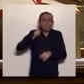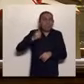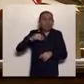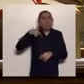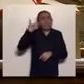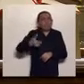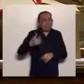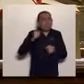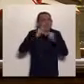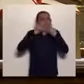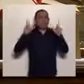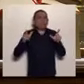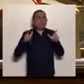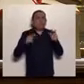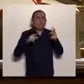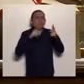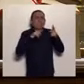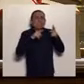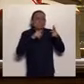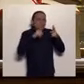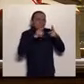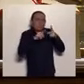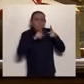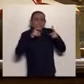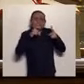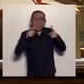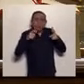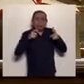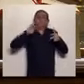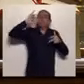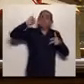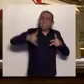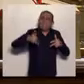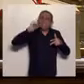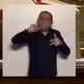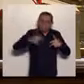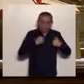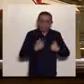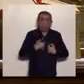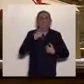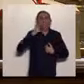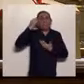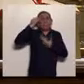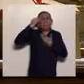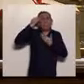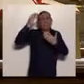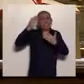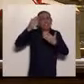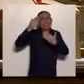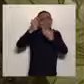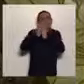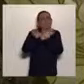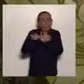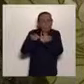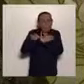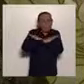descubrir qué nos pide y en tercer lugar a responderle con un sí generoso. Dios te salve María, llena